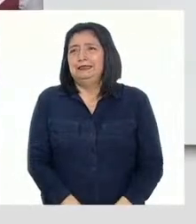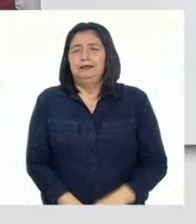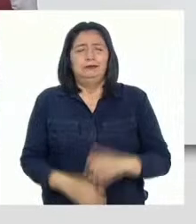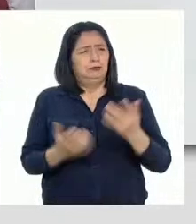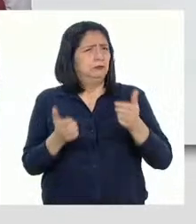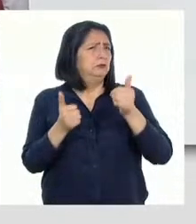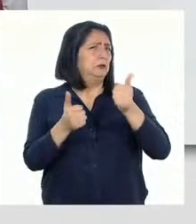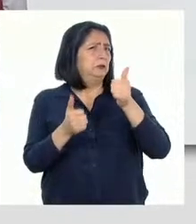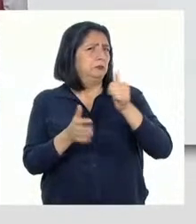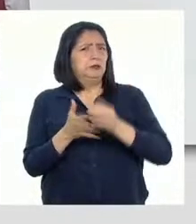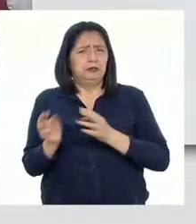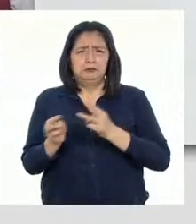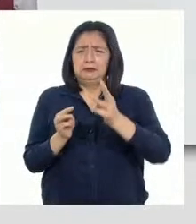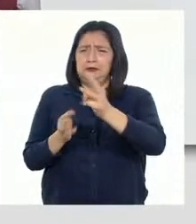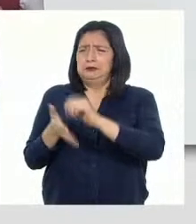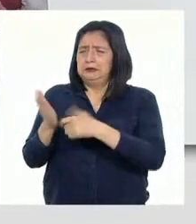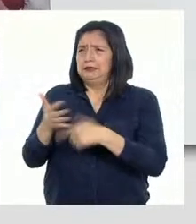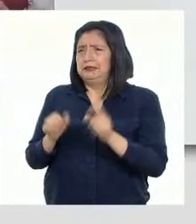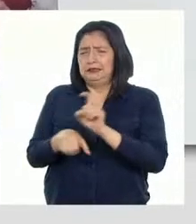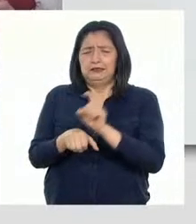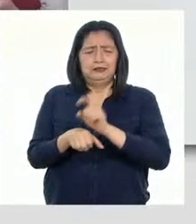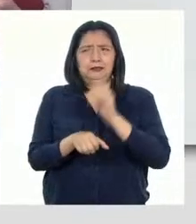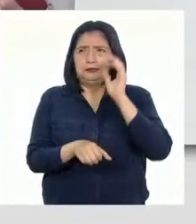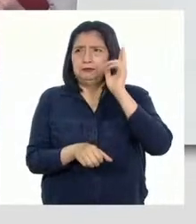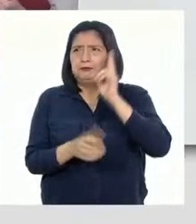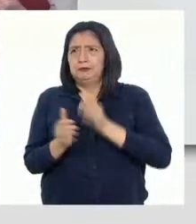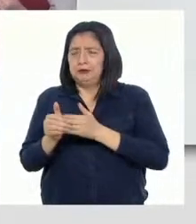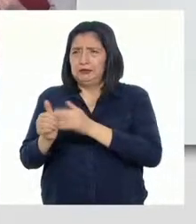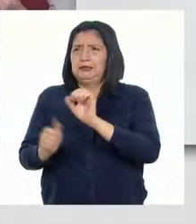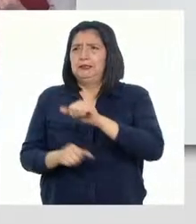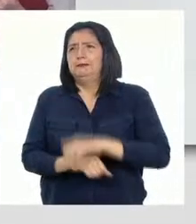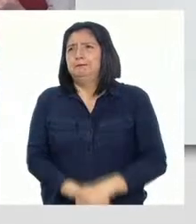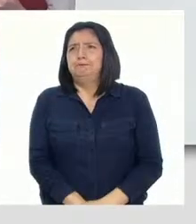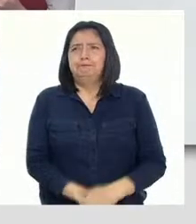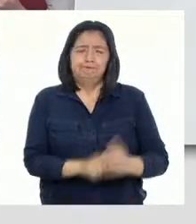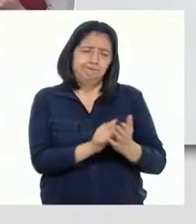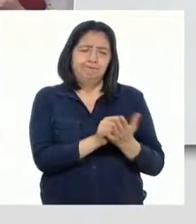Es una muy buena estrategia, profesora. Nos puede servir de guía.